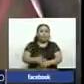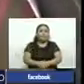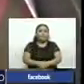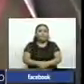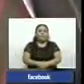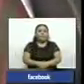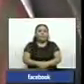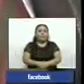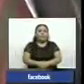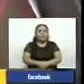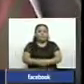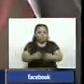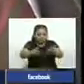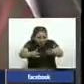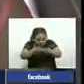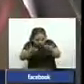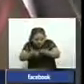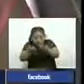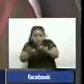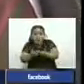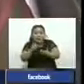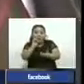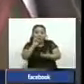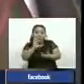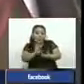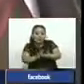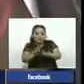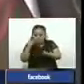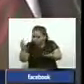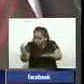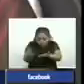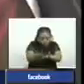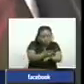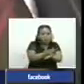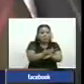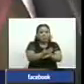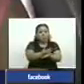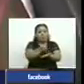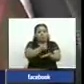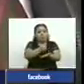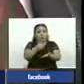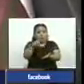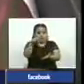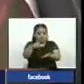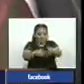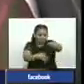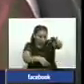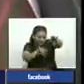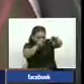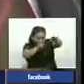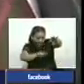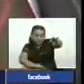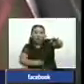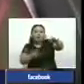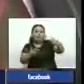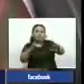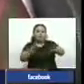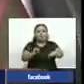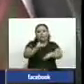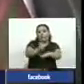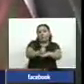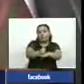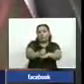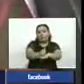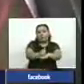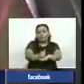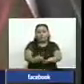Según la investigación y elementos de pruebas recabados en la presente solicitud, se logró determinar de que